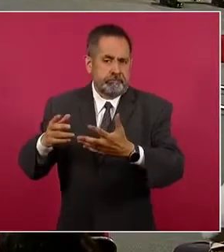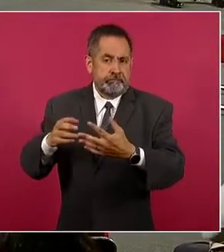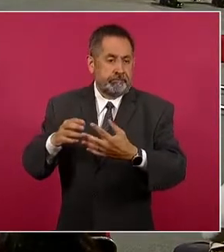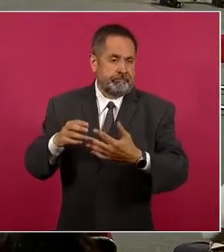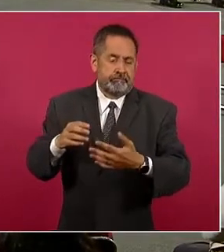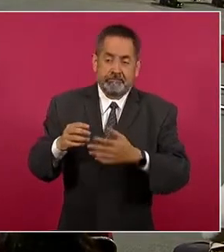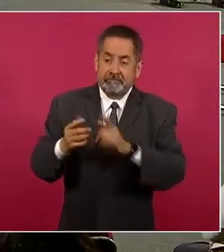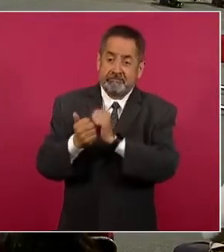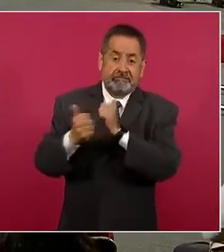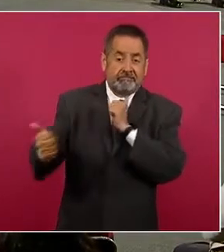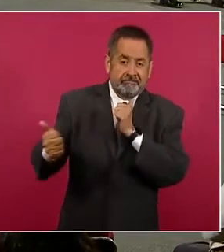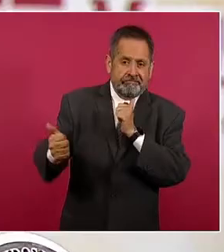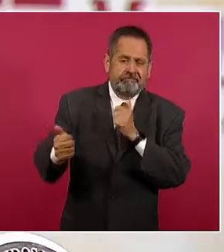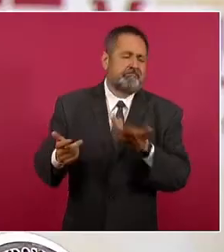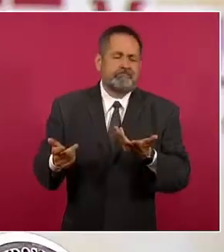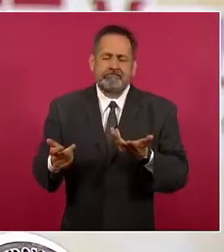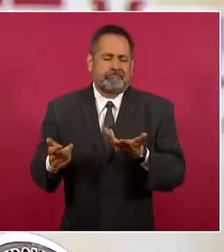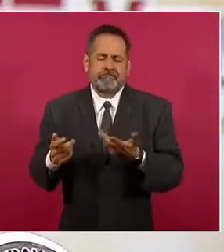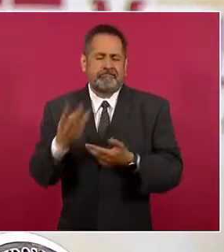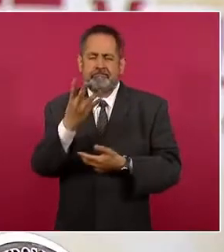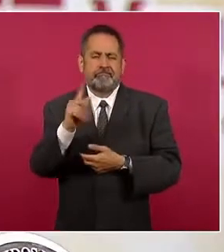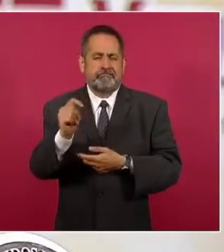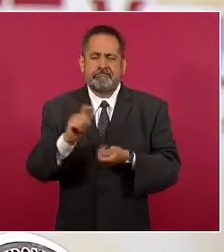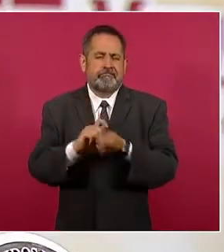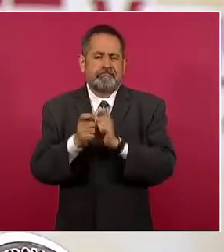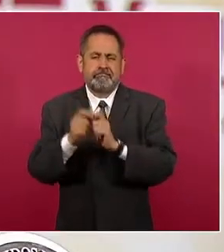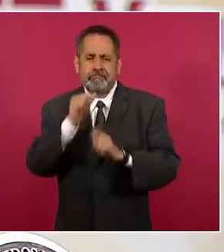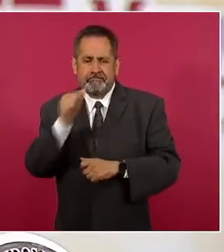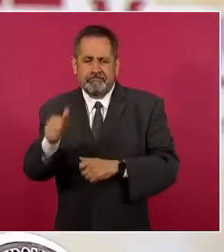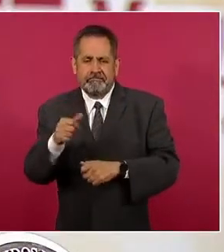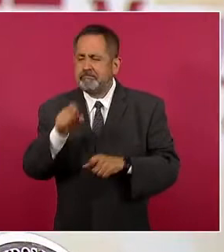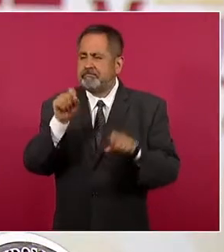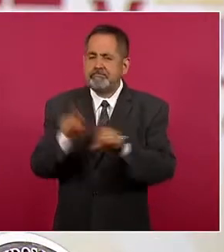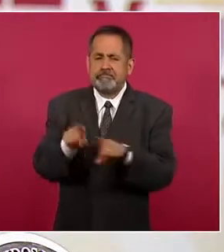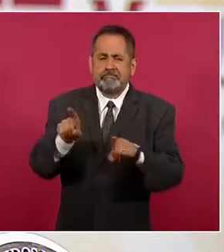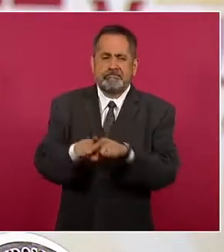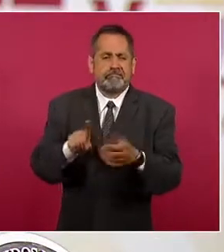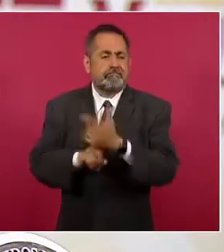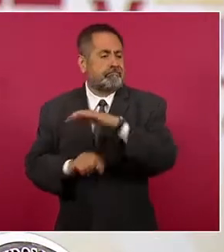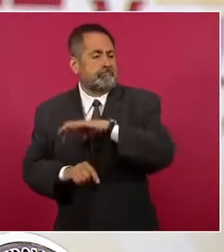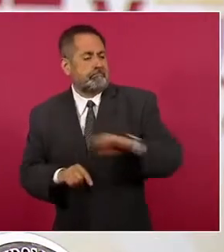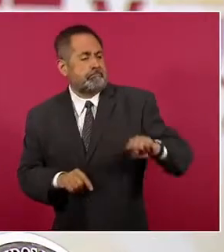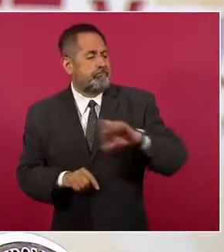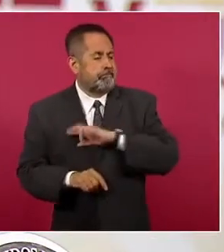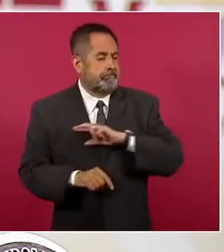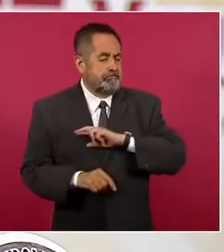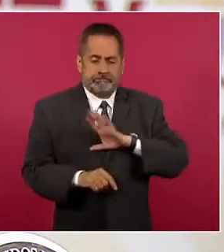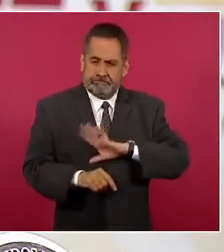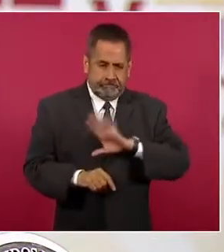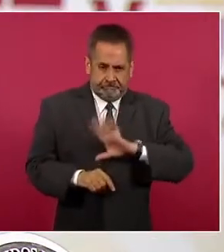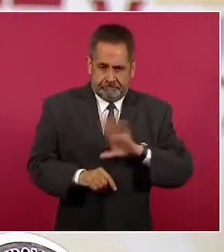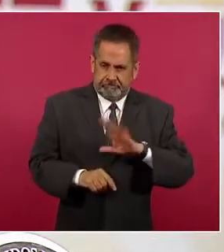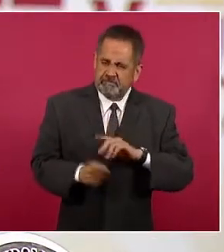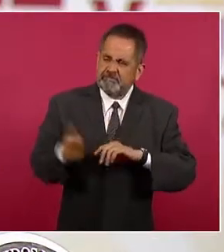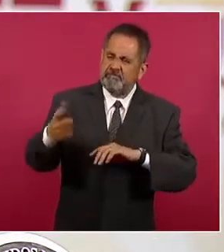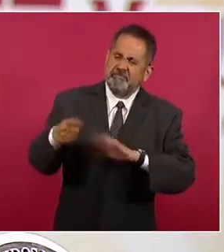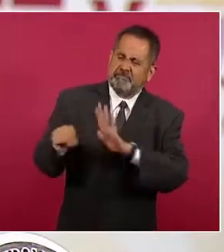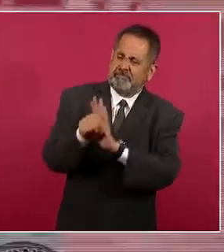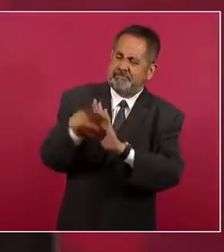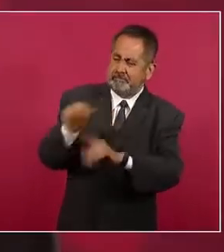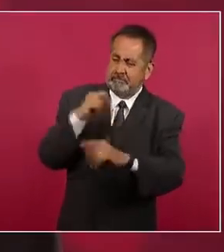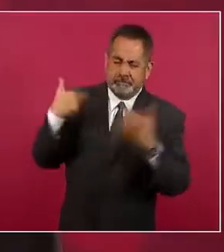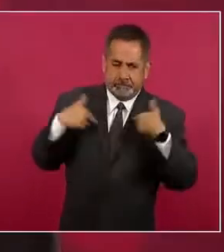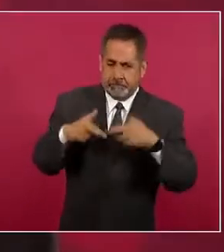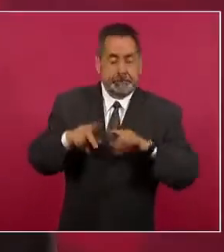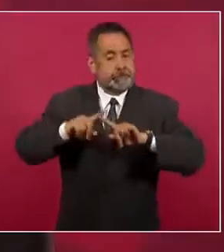habrá colmado la expectativa magisterial y habremos continuado con el proceso de privatización, estigmatizando a los docentes.